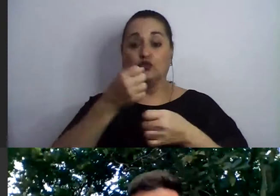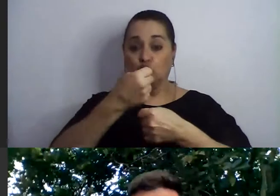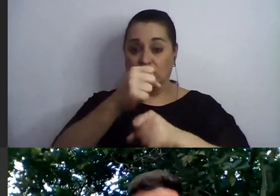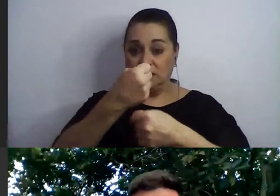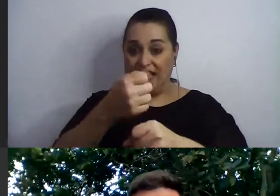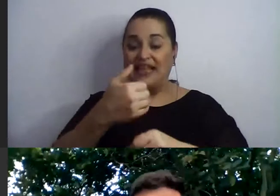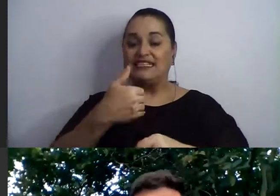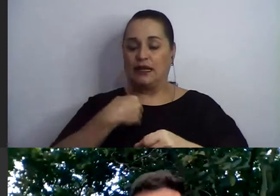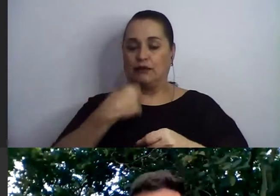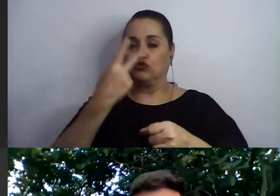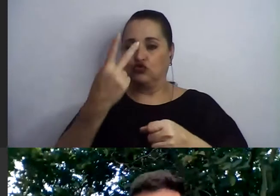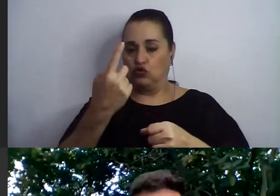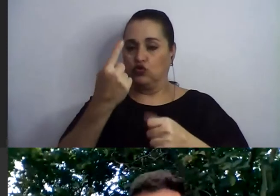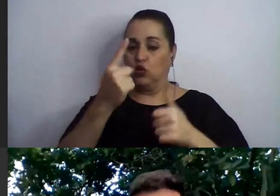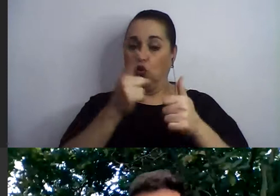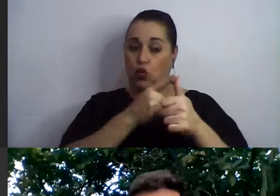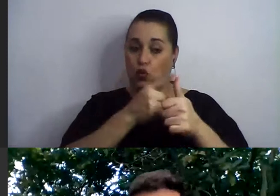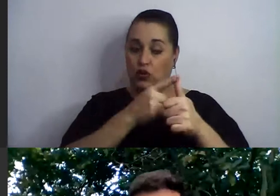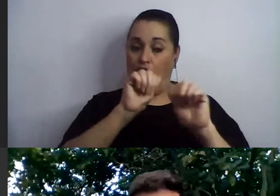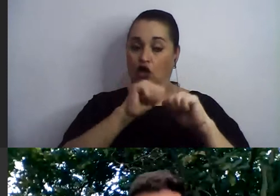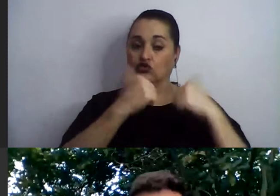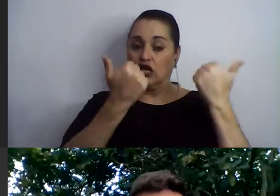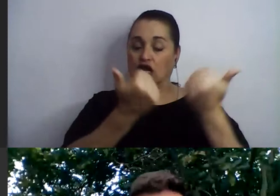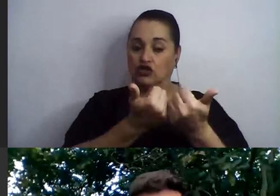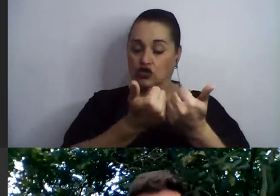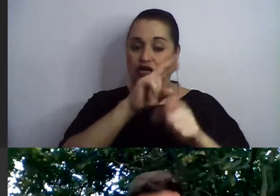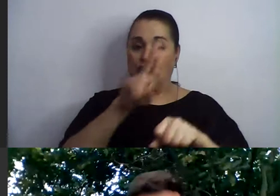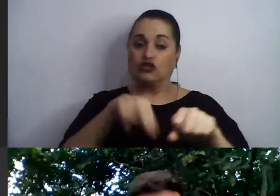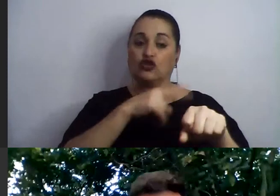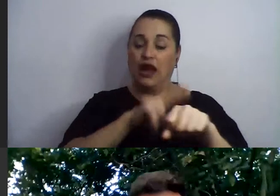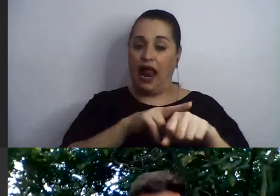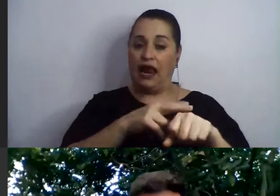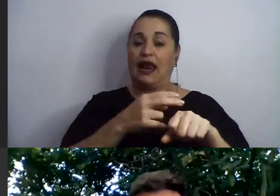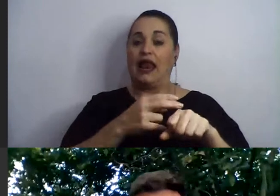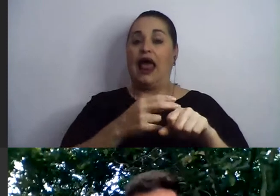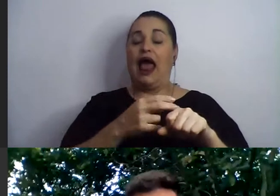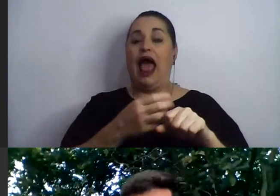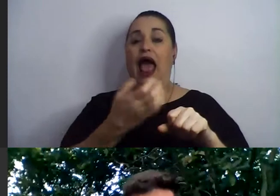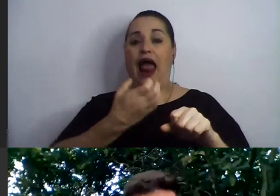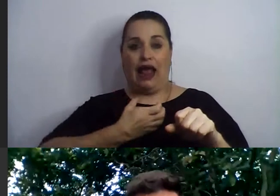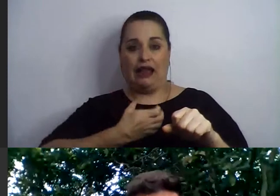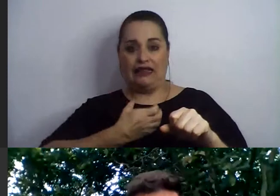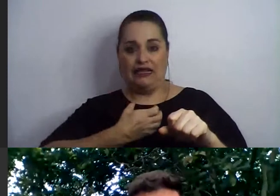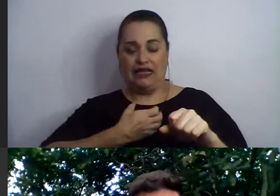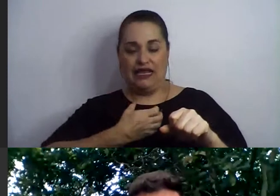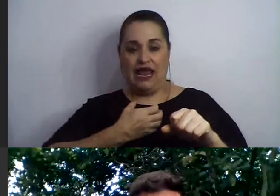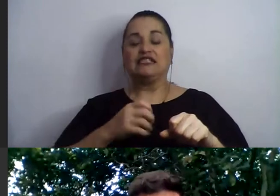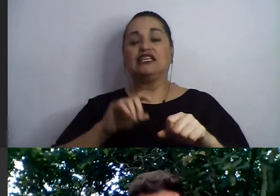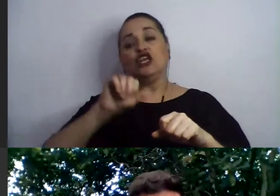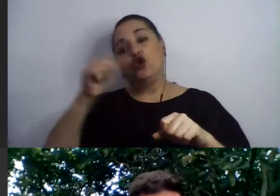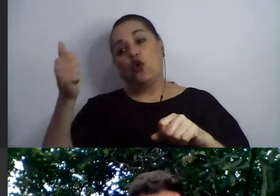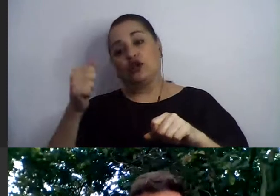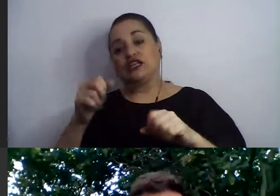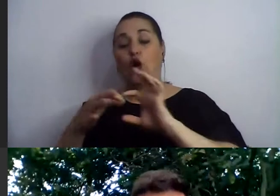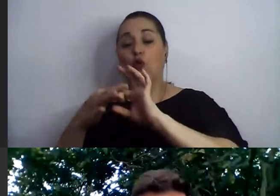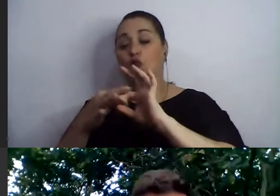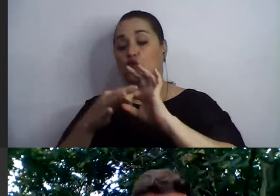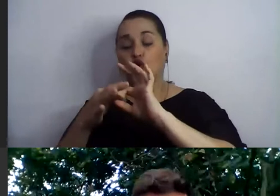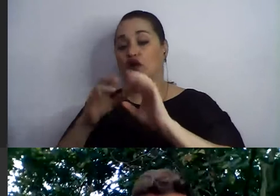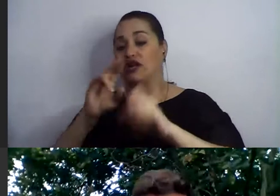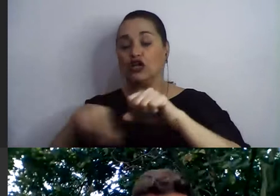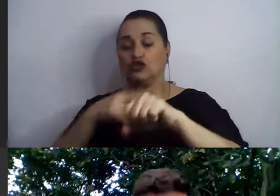una es la asociación nacional de alcaldías intendencias ANAI y la otra es la unión nacional de gobiernos locales